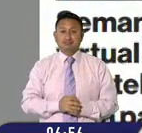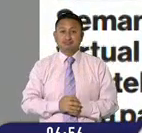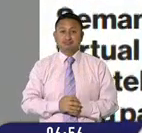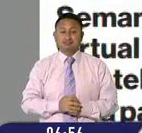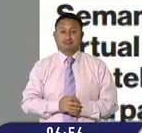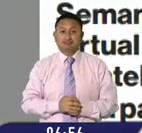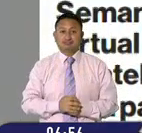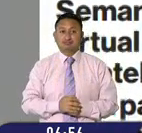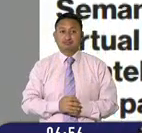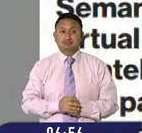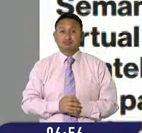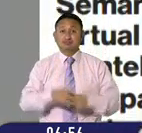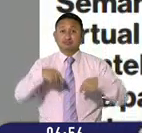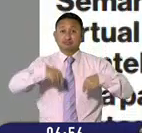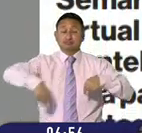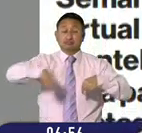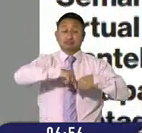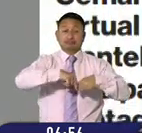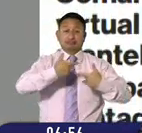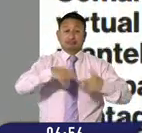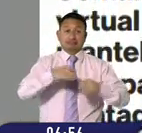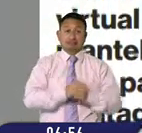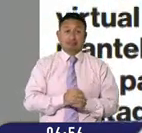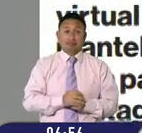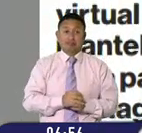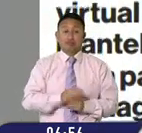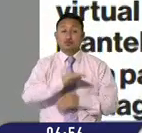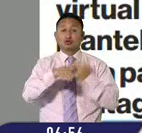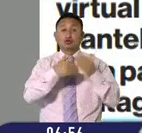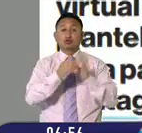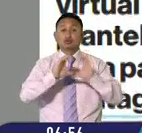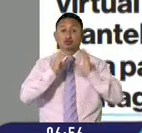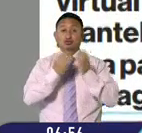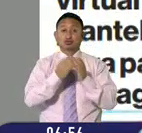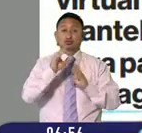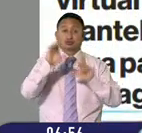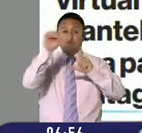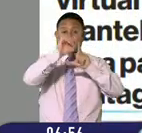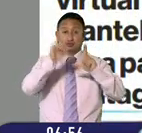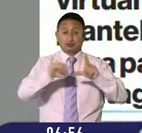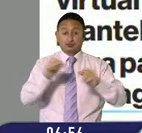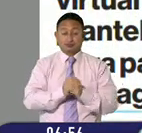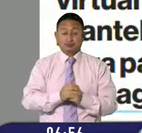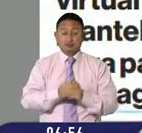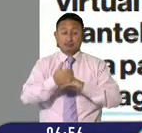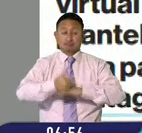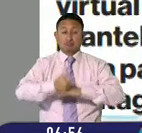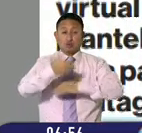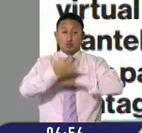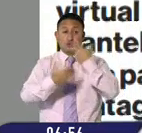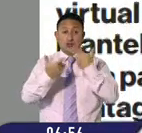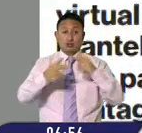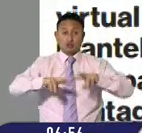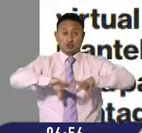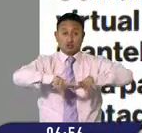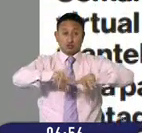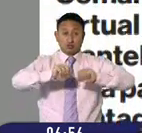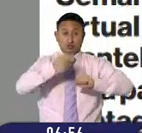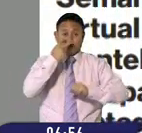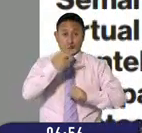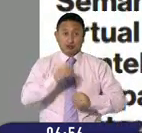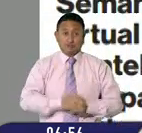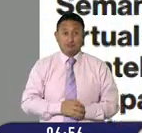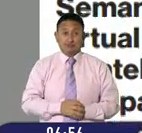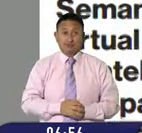y varios jueces ecuatorianos en la mira de la corrupción. También hay un título importante que no aparece ahí, que es la venta del camarón